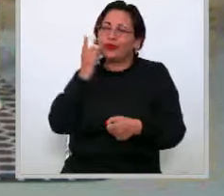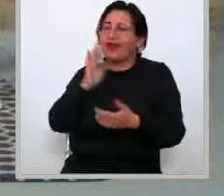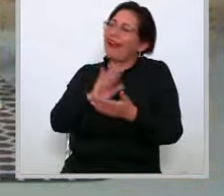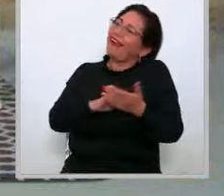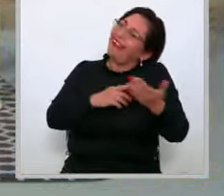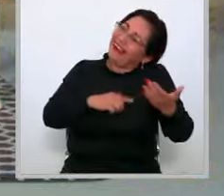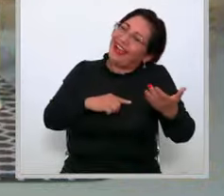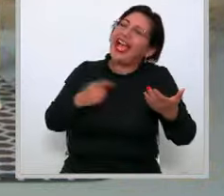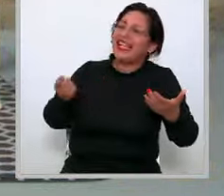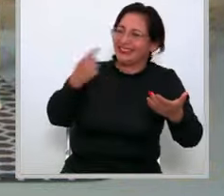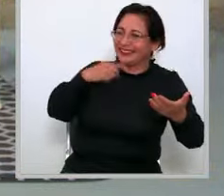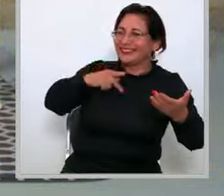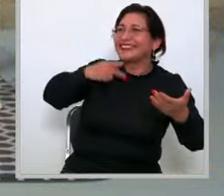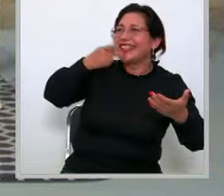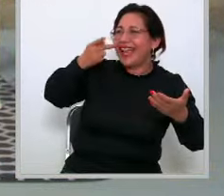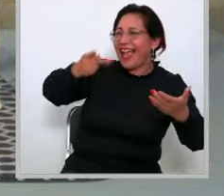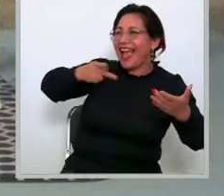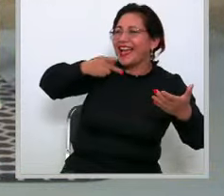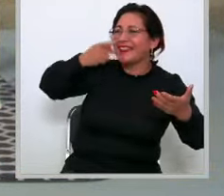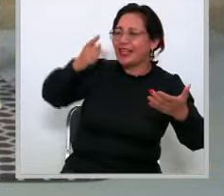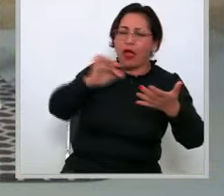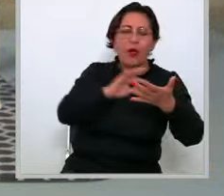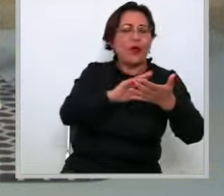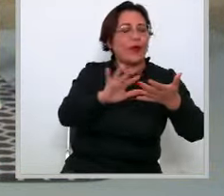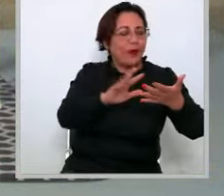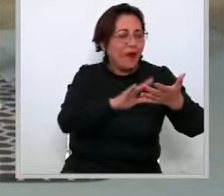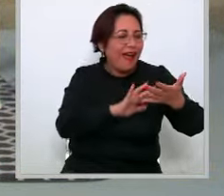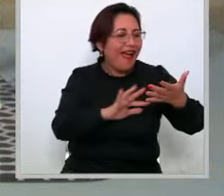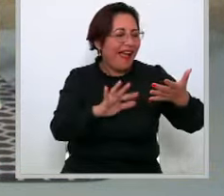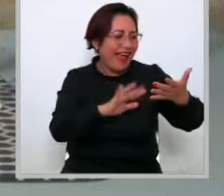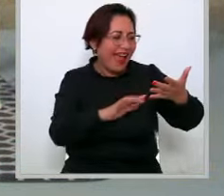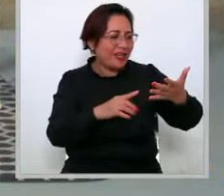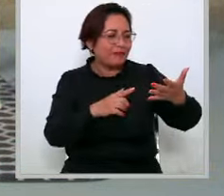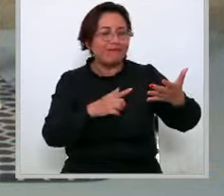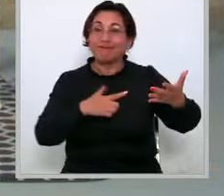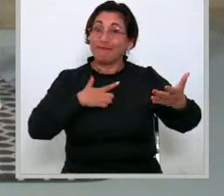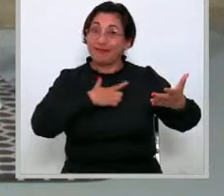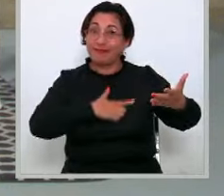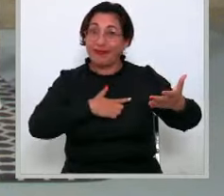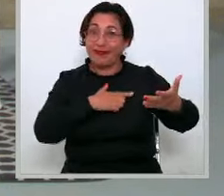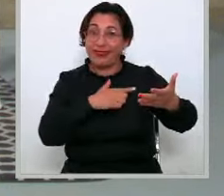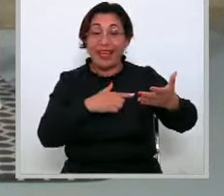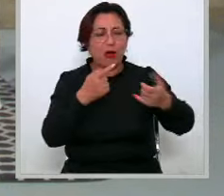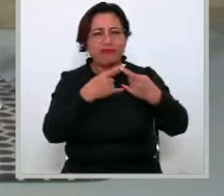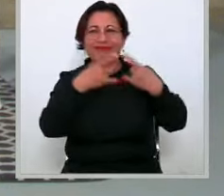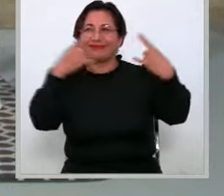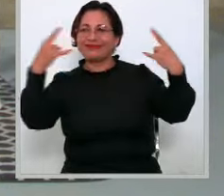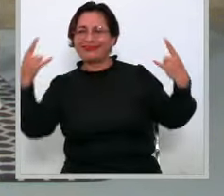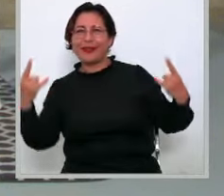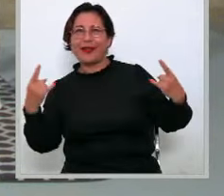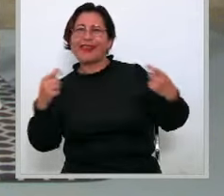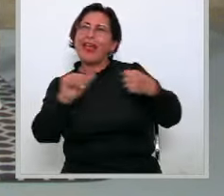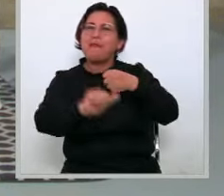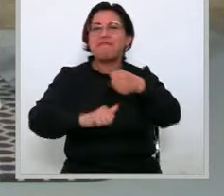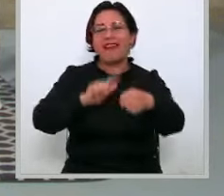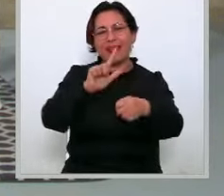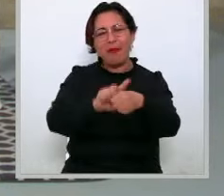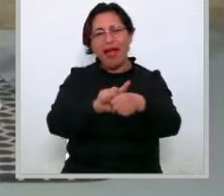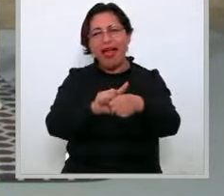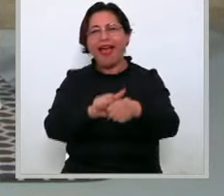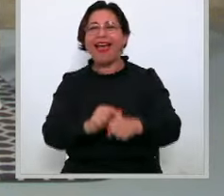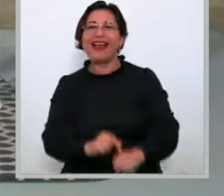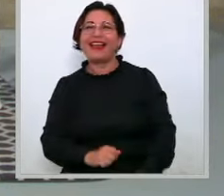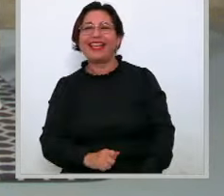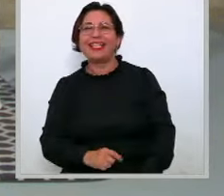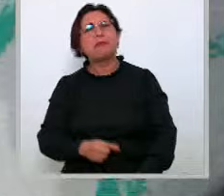eran el tipo de relatos que más te gustaban? Pues eran como los de animales. ¿Animales? De niños haciendo como